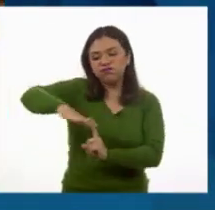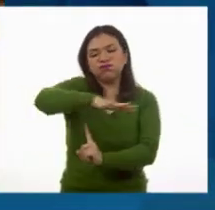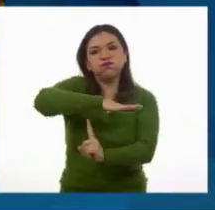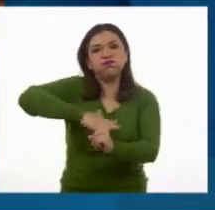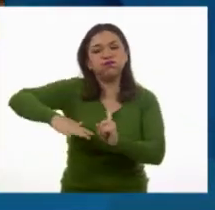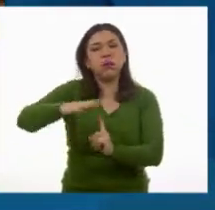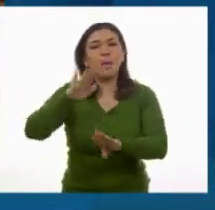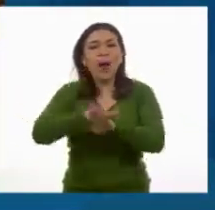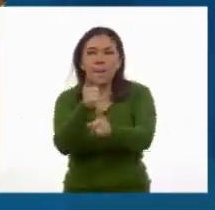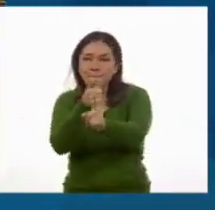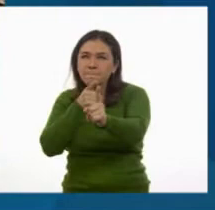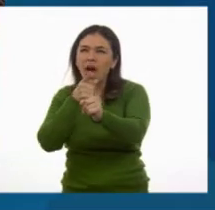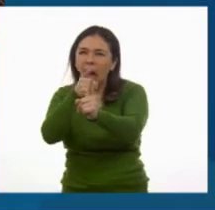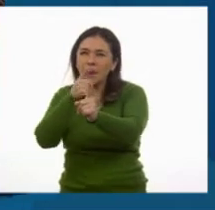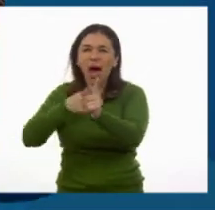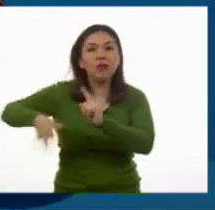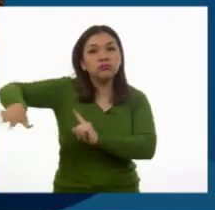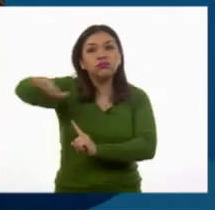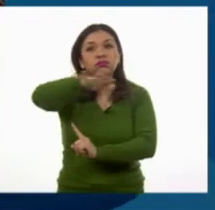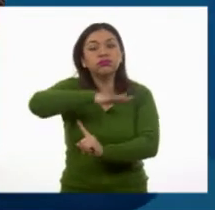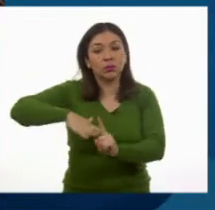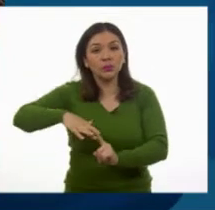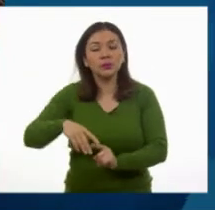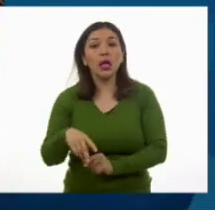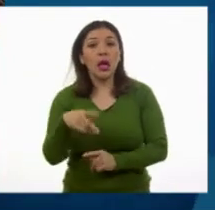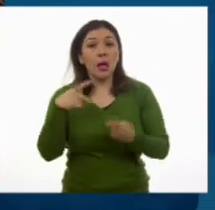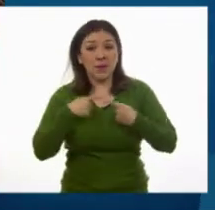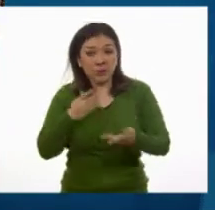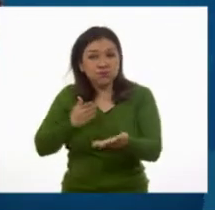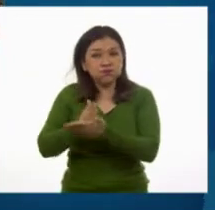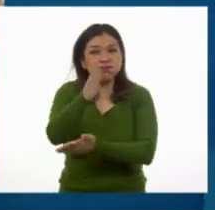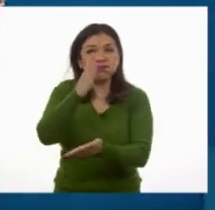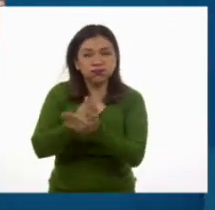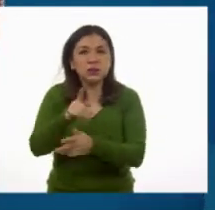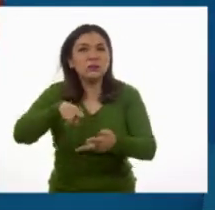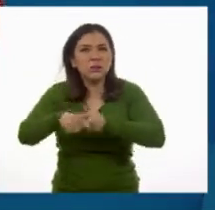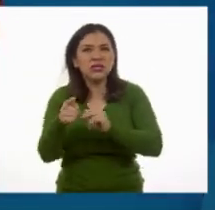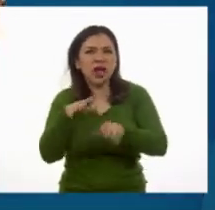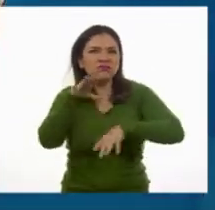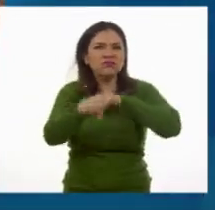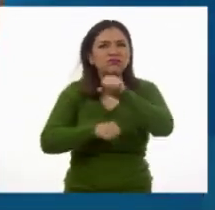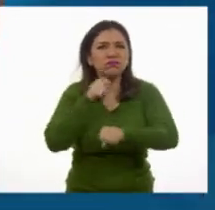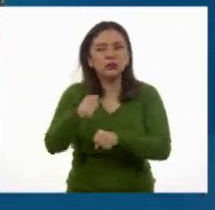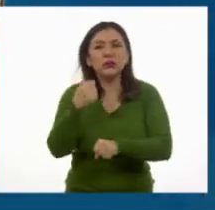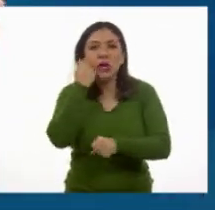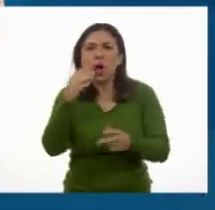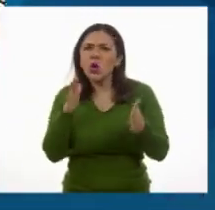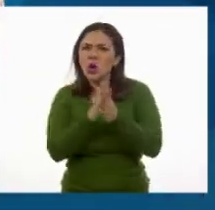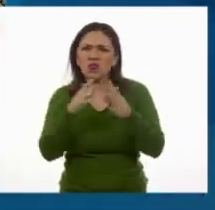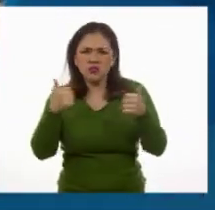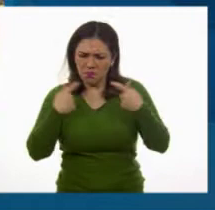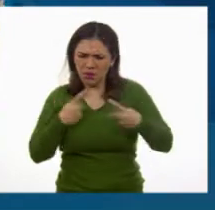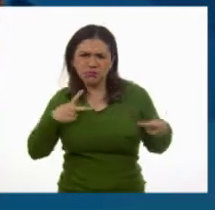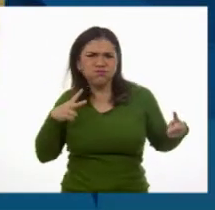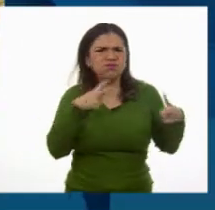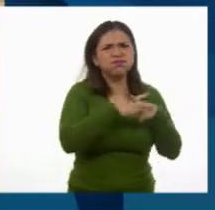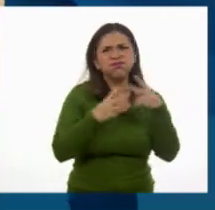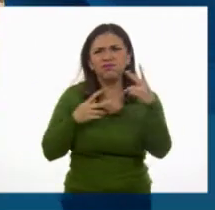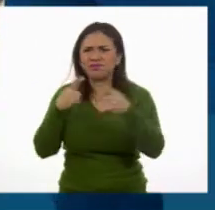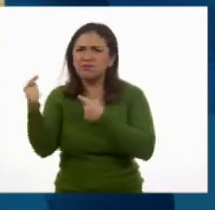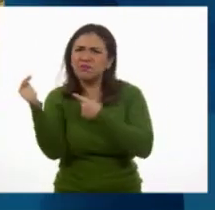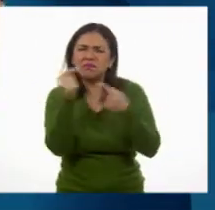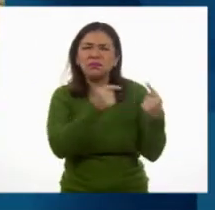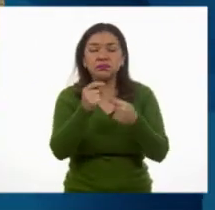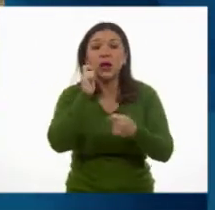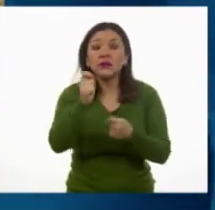sus ataques a la zona oeste. Los invasores iniciaron el asalto y se lucha cuerpo a cuerpo. La diferencia